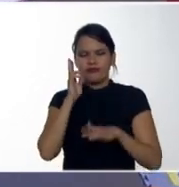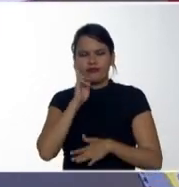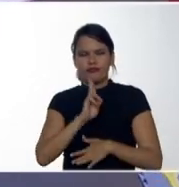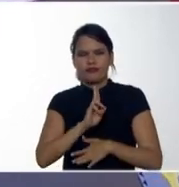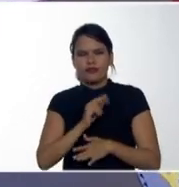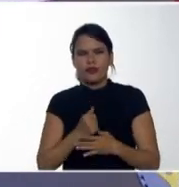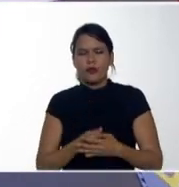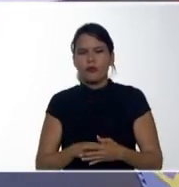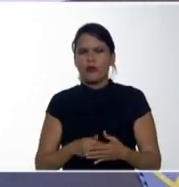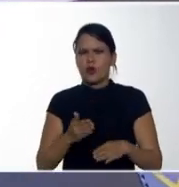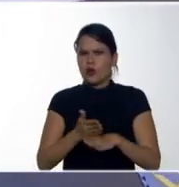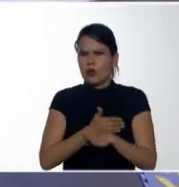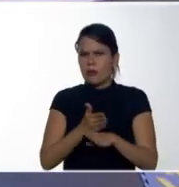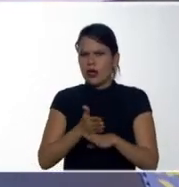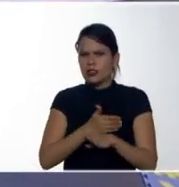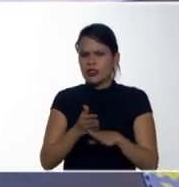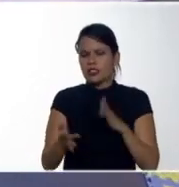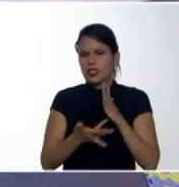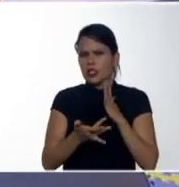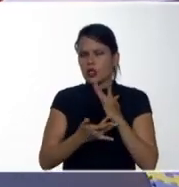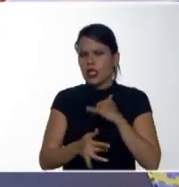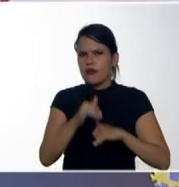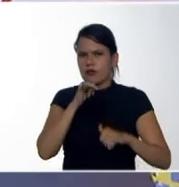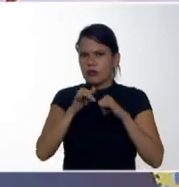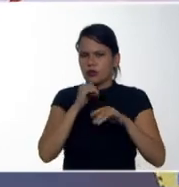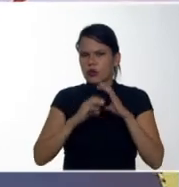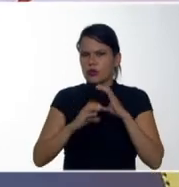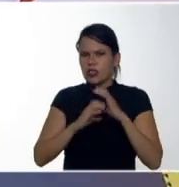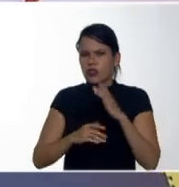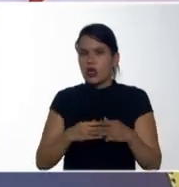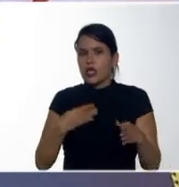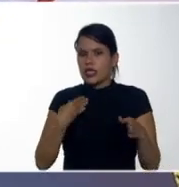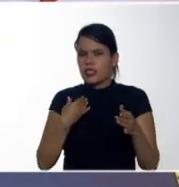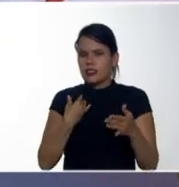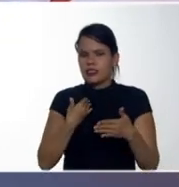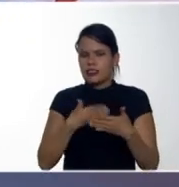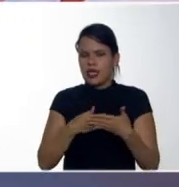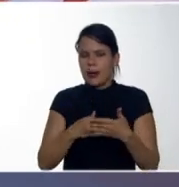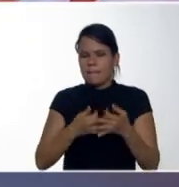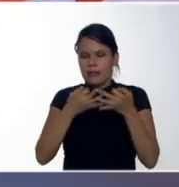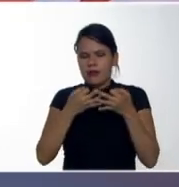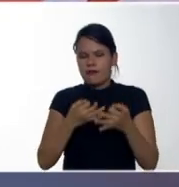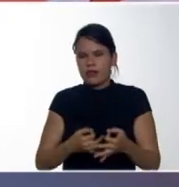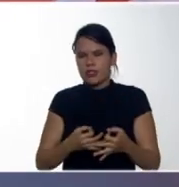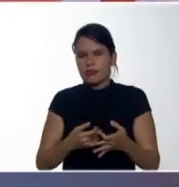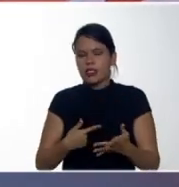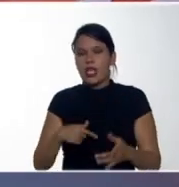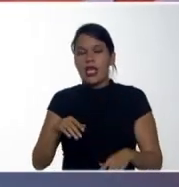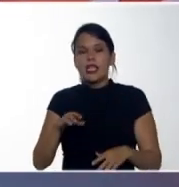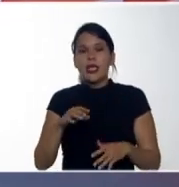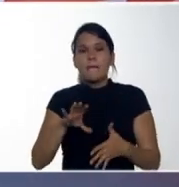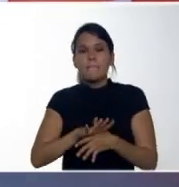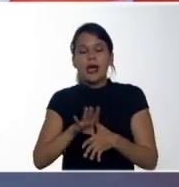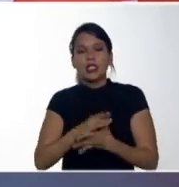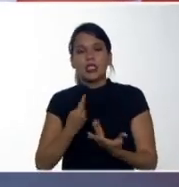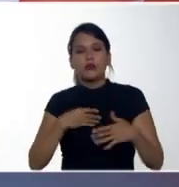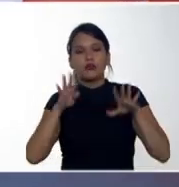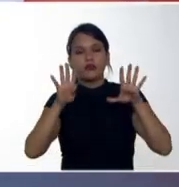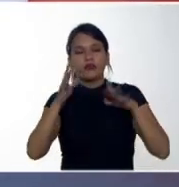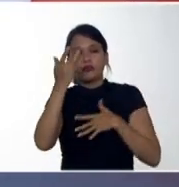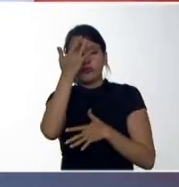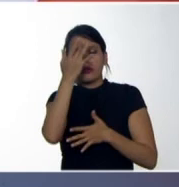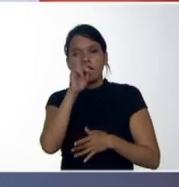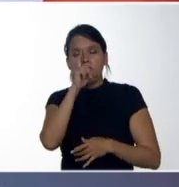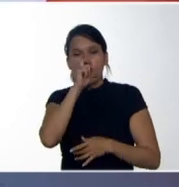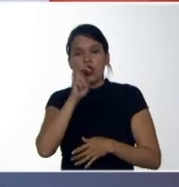esas tecnologías de información y comunicación que cierran perfectamente este martes 9 de febrero del año